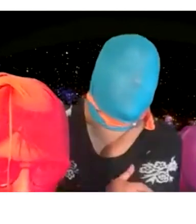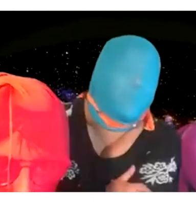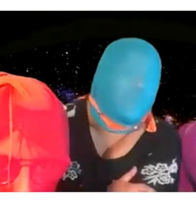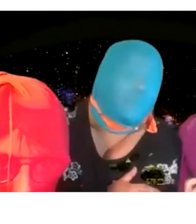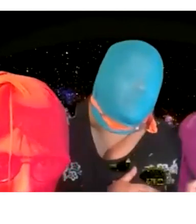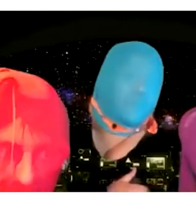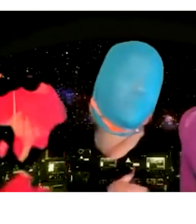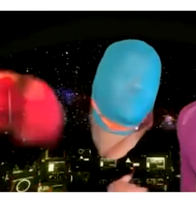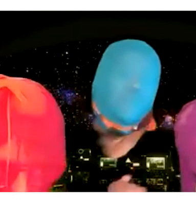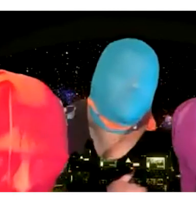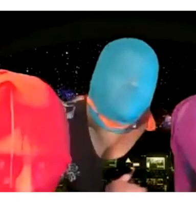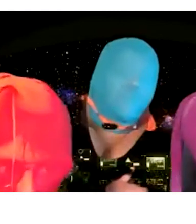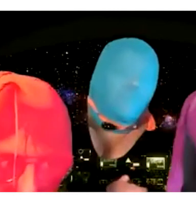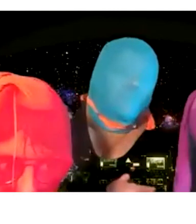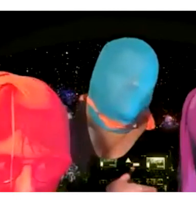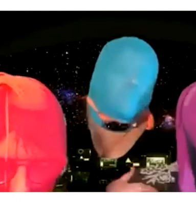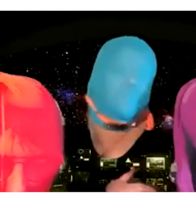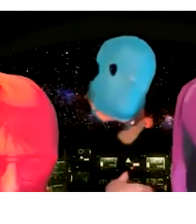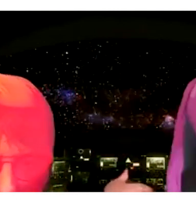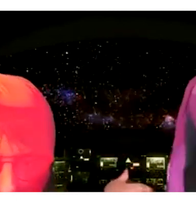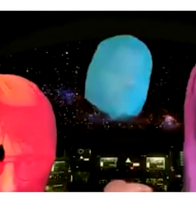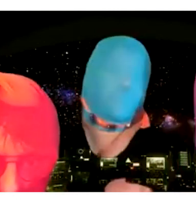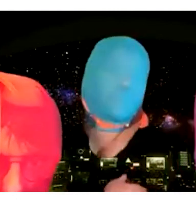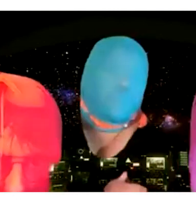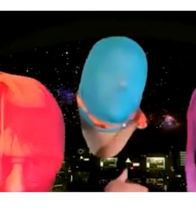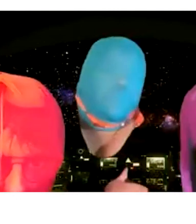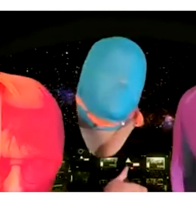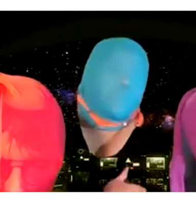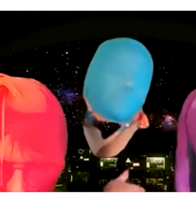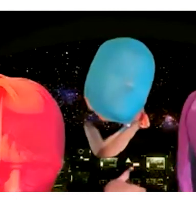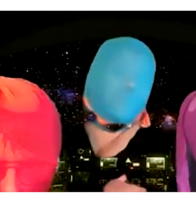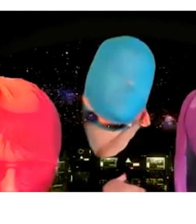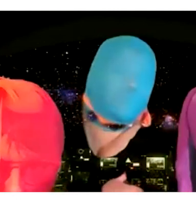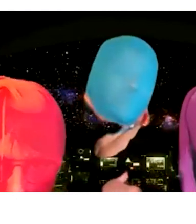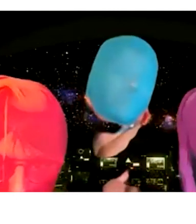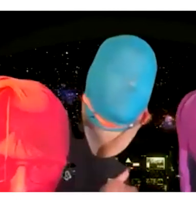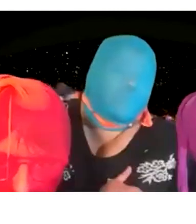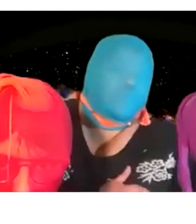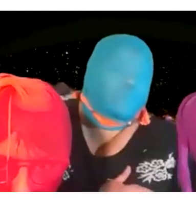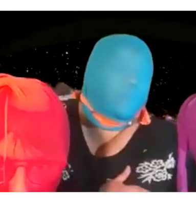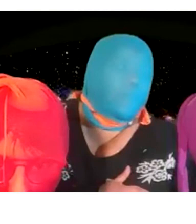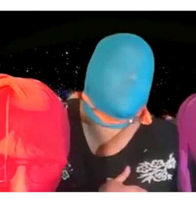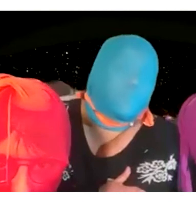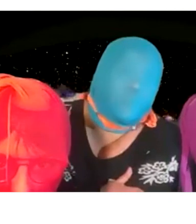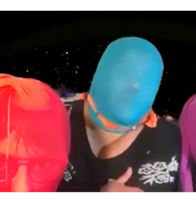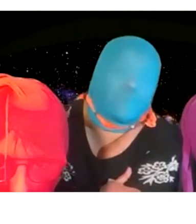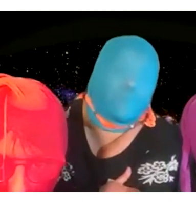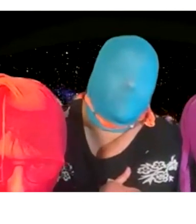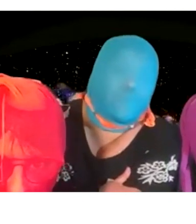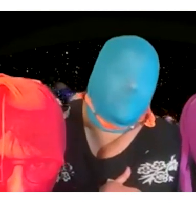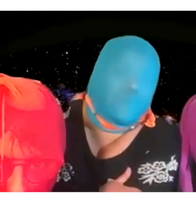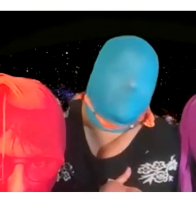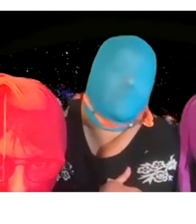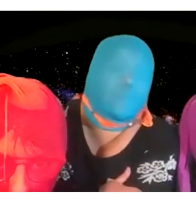siendo escuchadas y representadas de manera suficiente. Aquellos a quienes no corremos